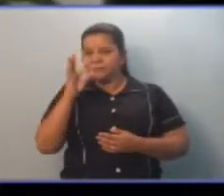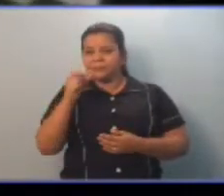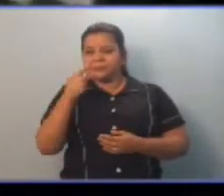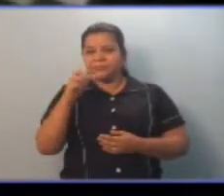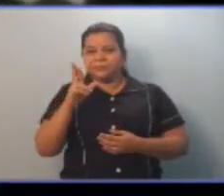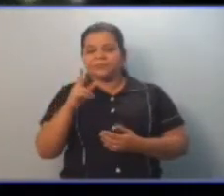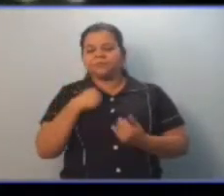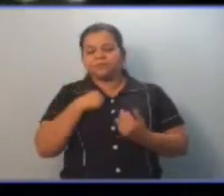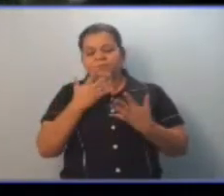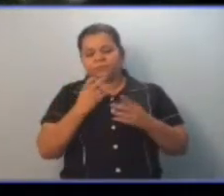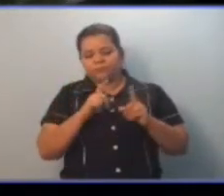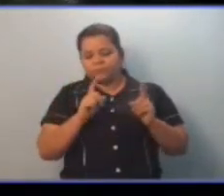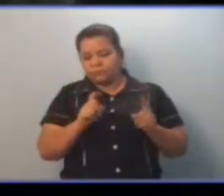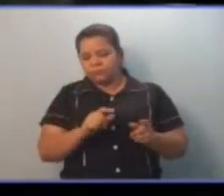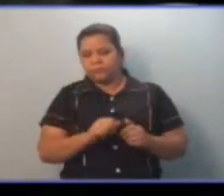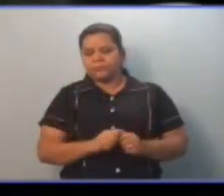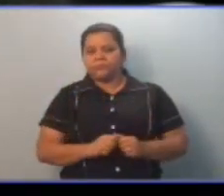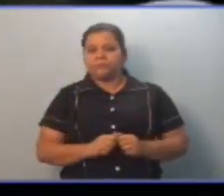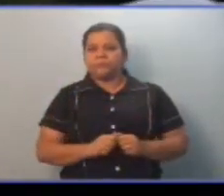yo le preguntaría,